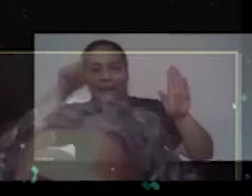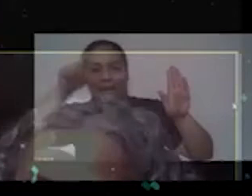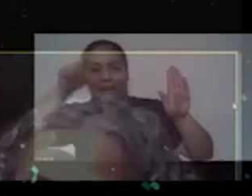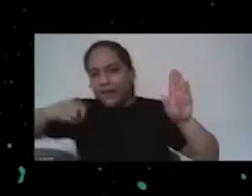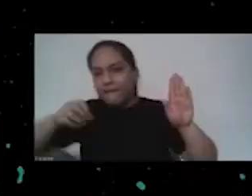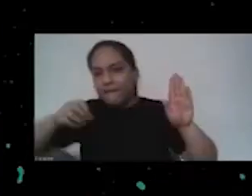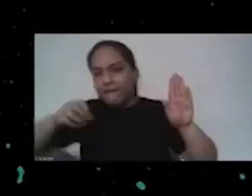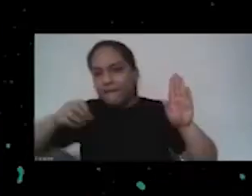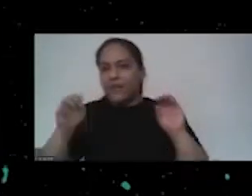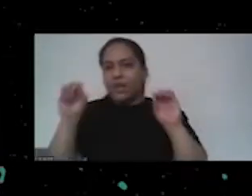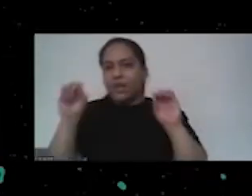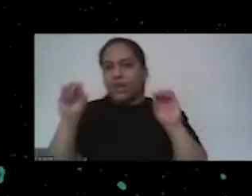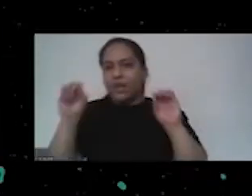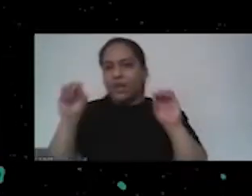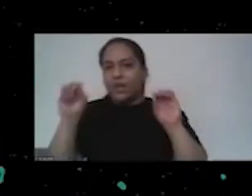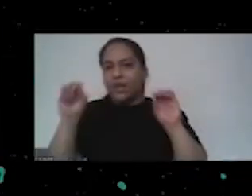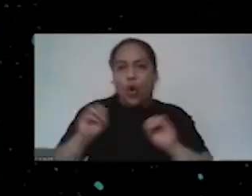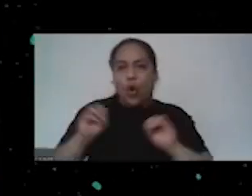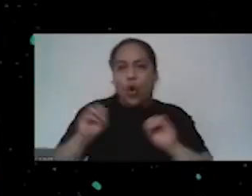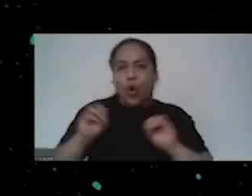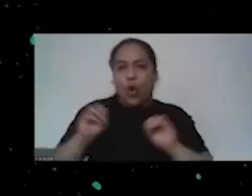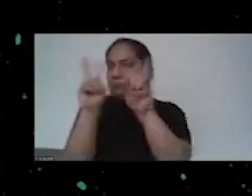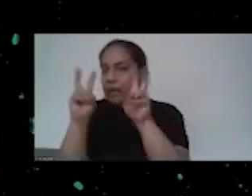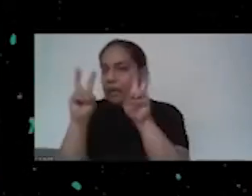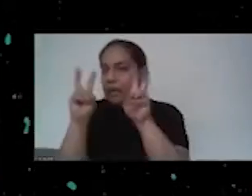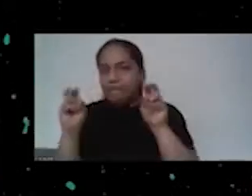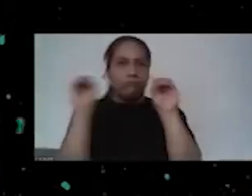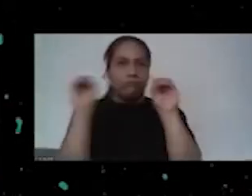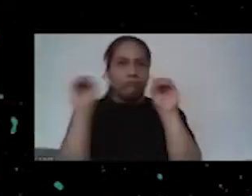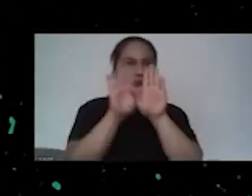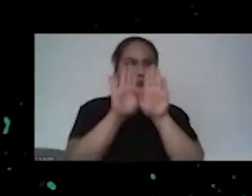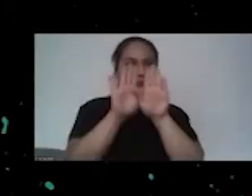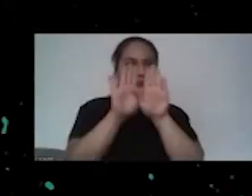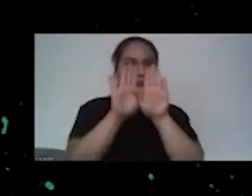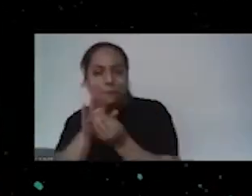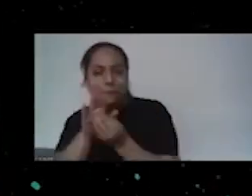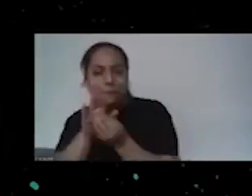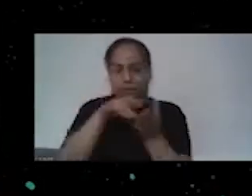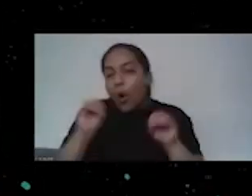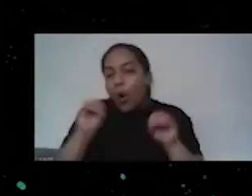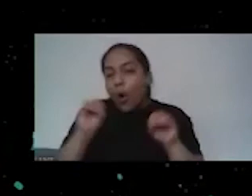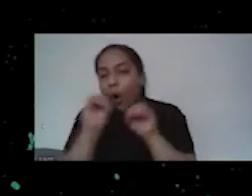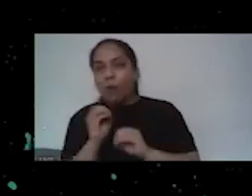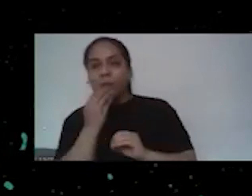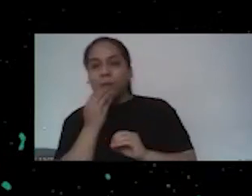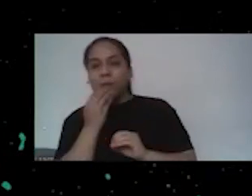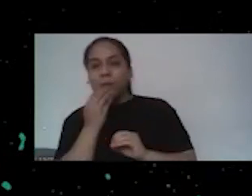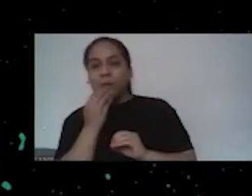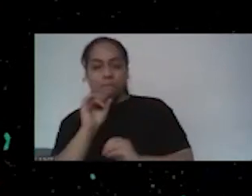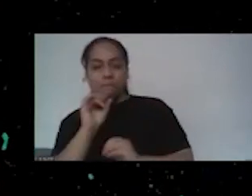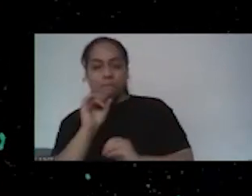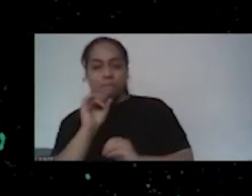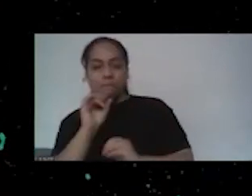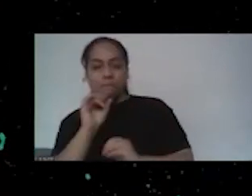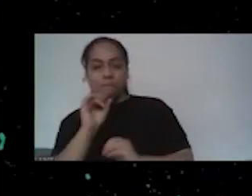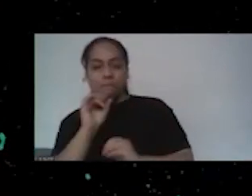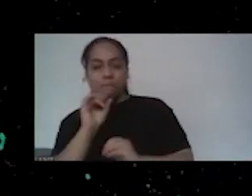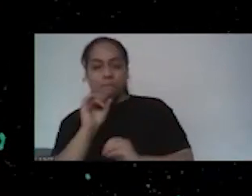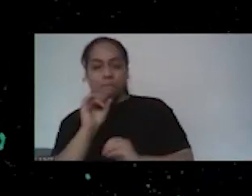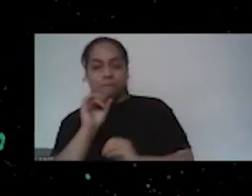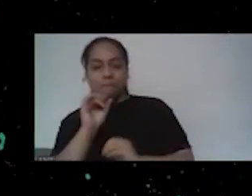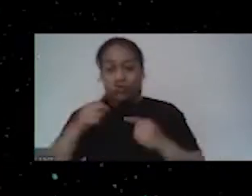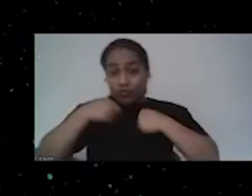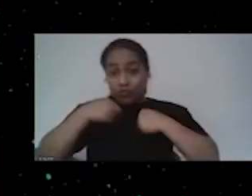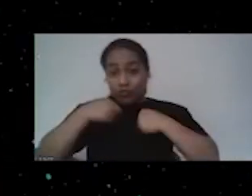exposiciones temáticas, individuales o colectivas. Yo me muevo muchísimo por redes porque me parece que es muy